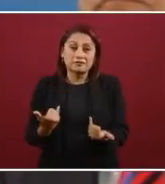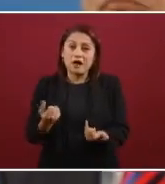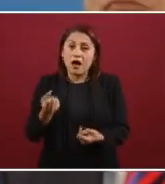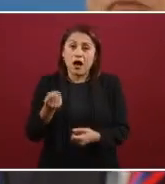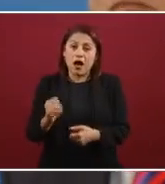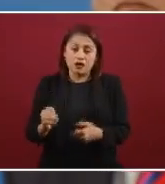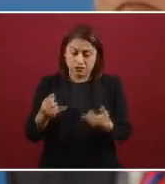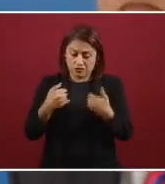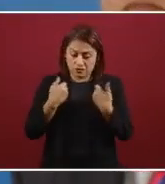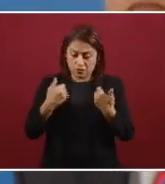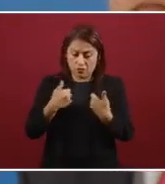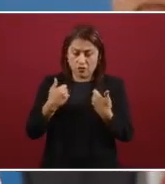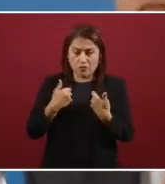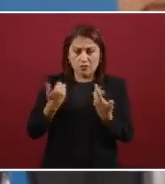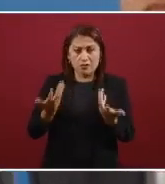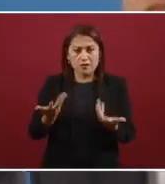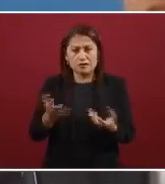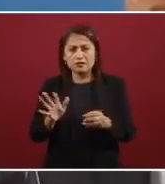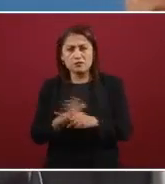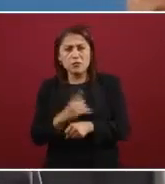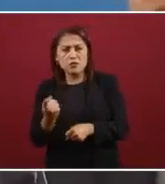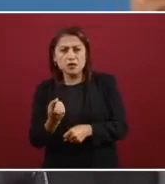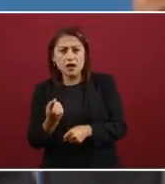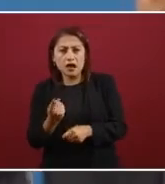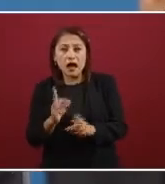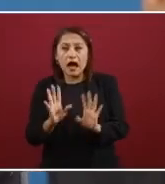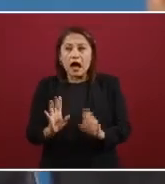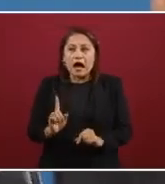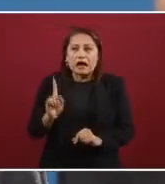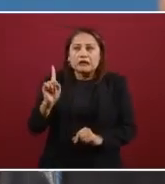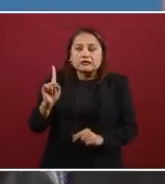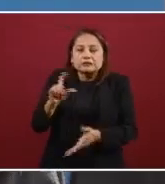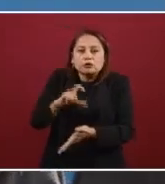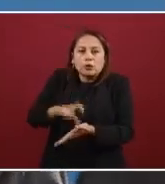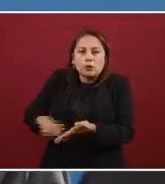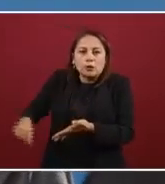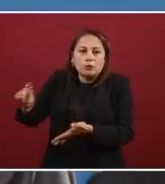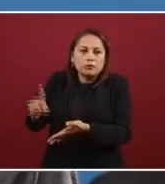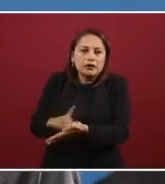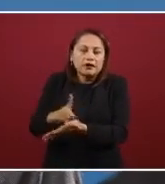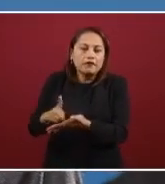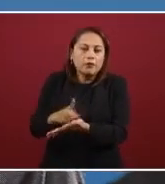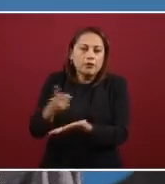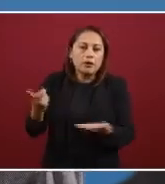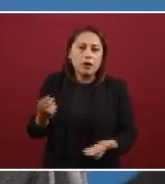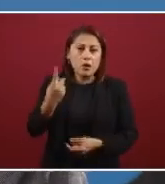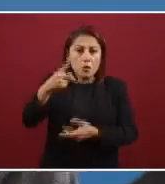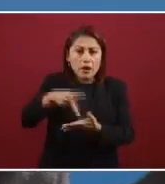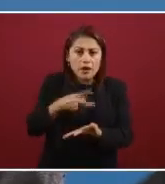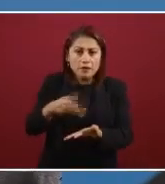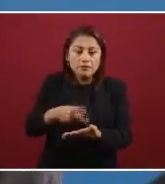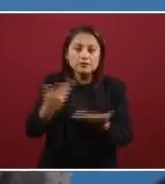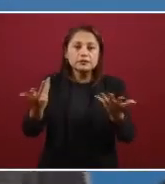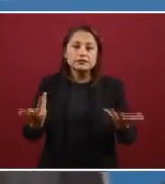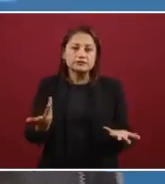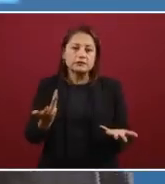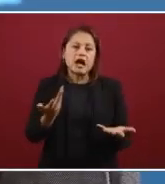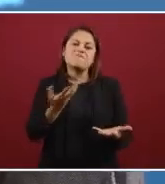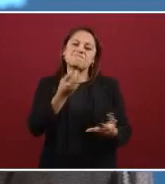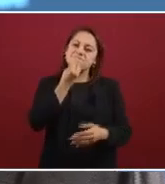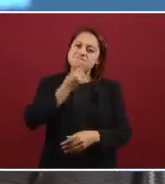se ingresan por haber tenido una primera exploración de consumo de sustancias psicoactivas, por tener un uso